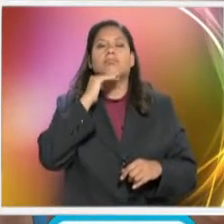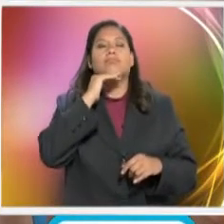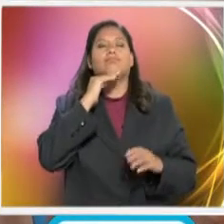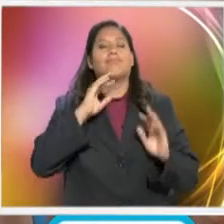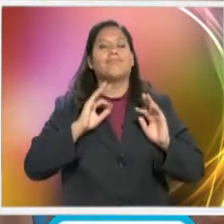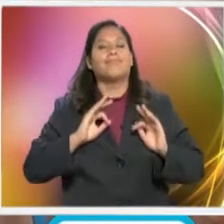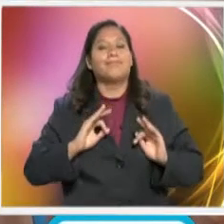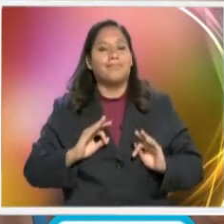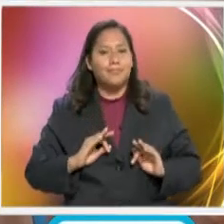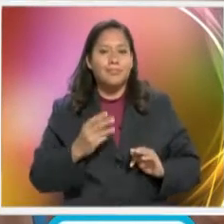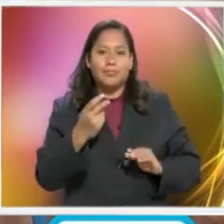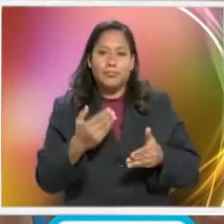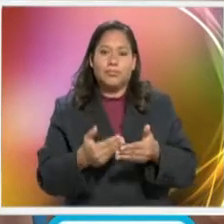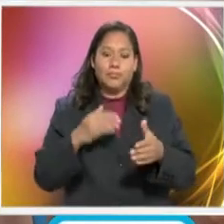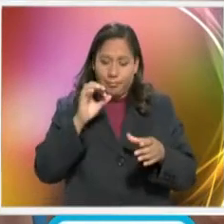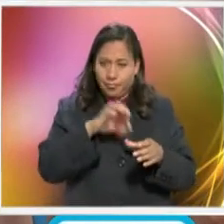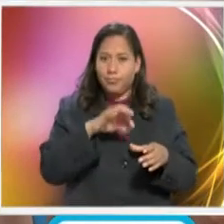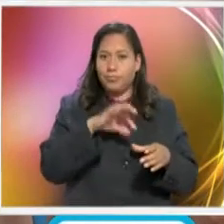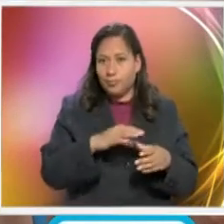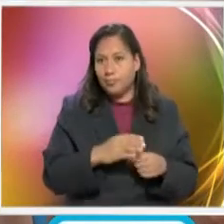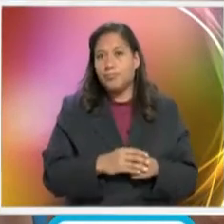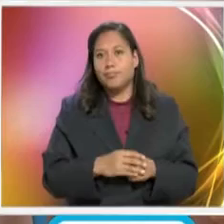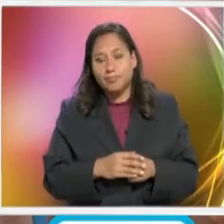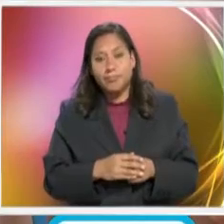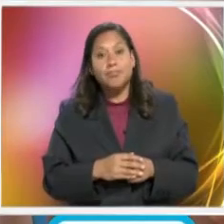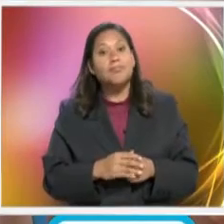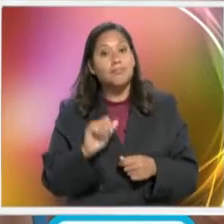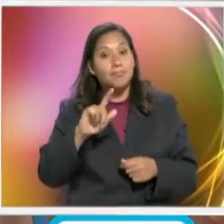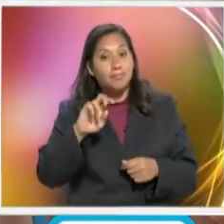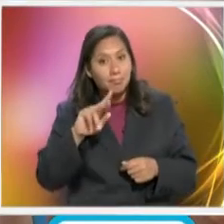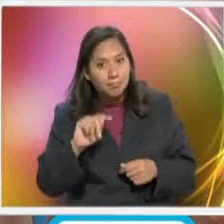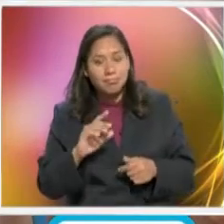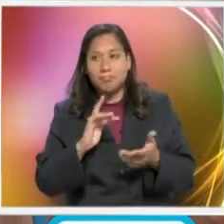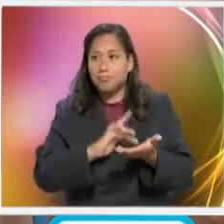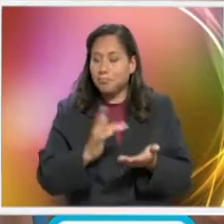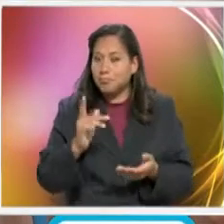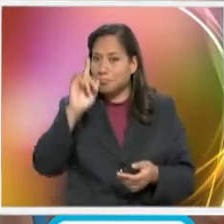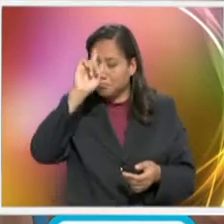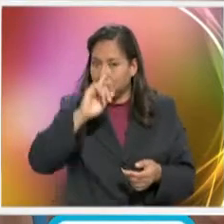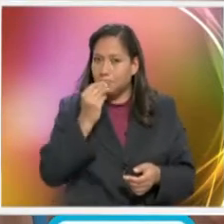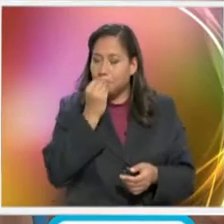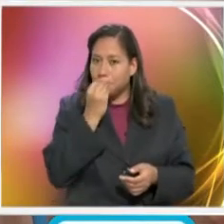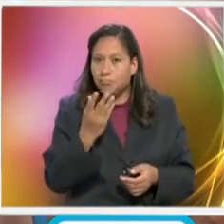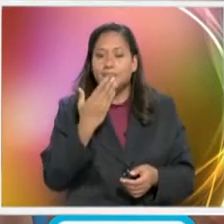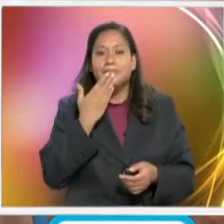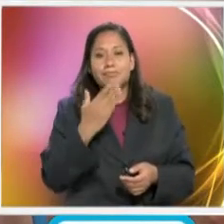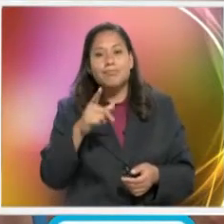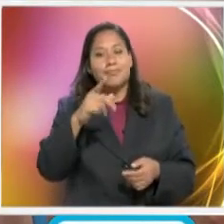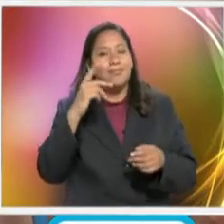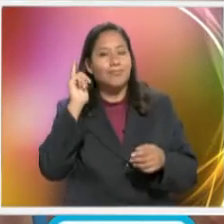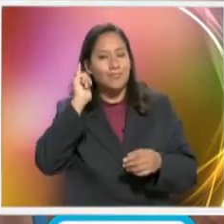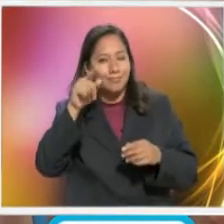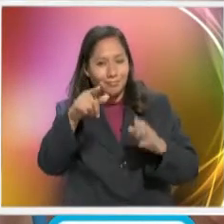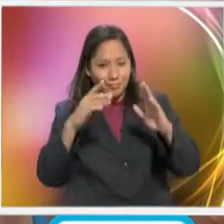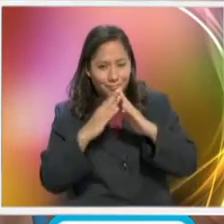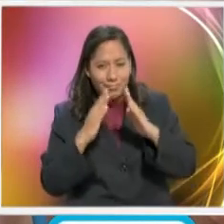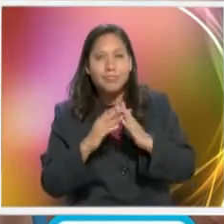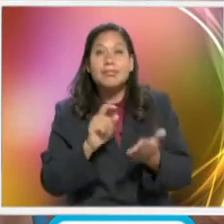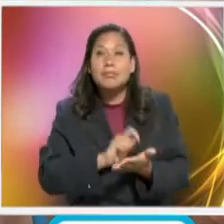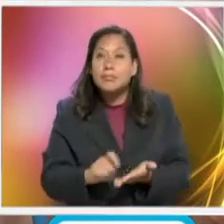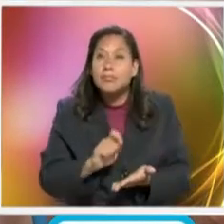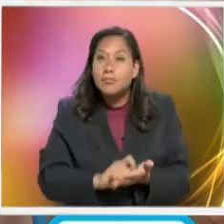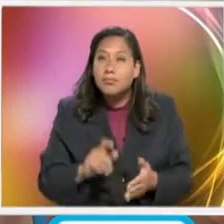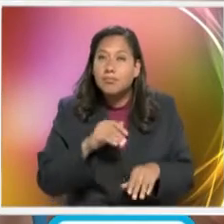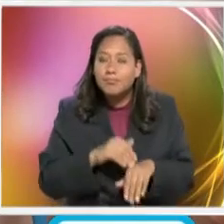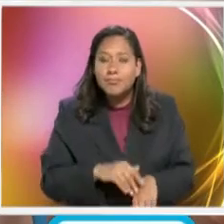para eso hay que ahorrar. Y Así recursos, es. exacto. Hecho. ¿no? Alberto, muchísimas gracias por estas recomendaciones. gracias a ustedes. Yo espero que en casa hayan tomado nota de